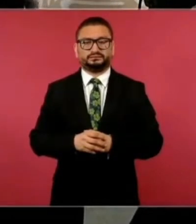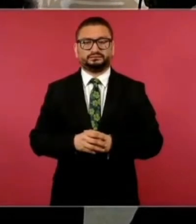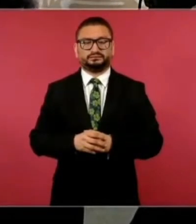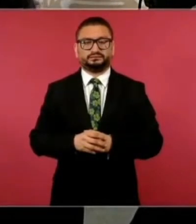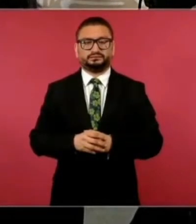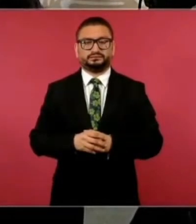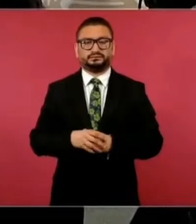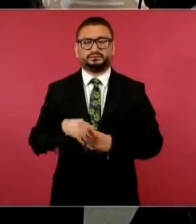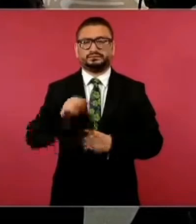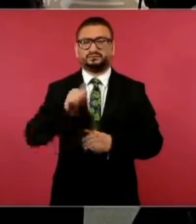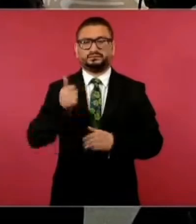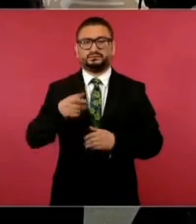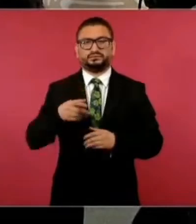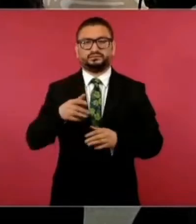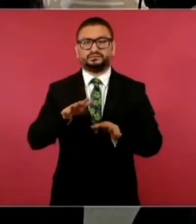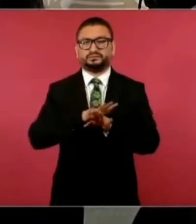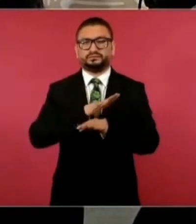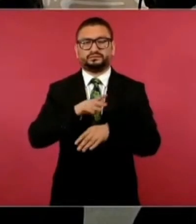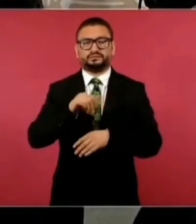¿pasa?